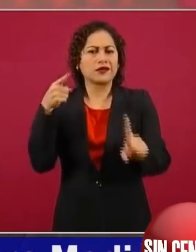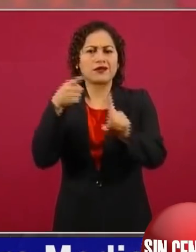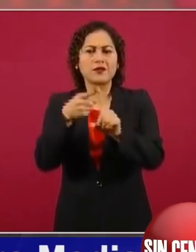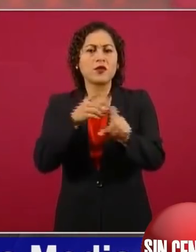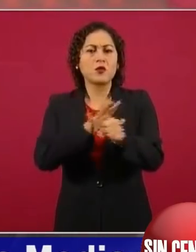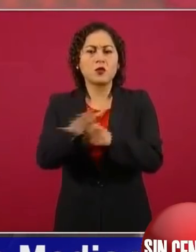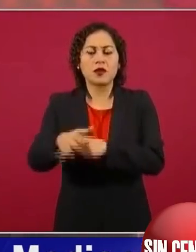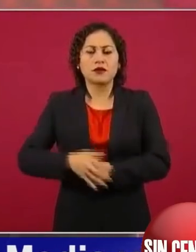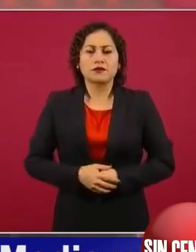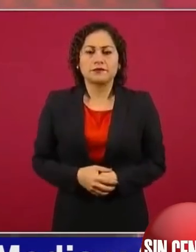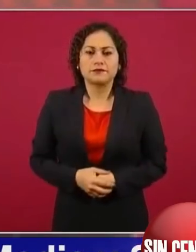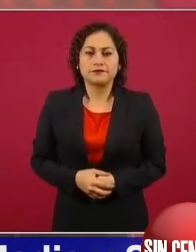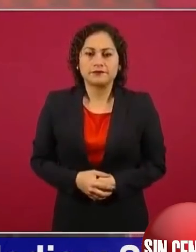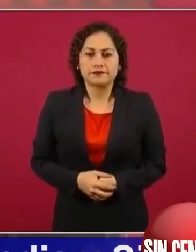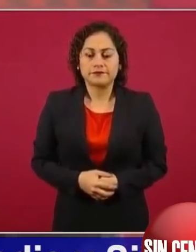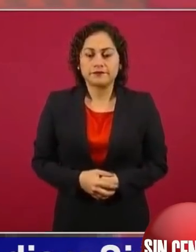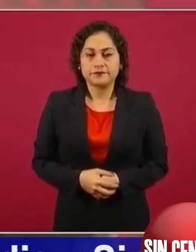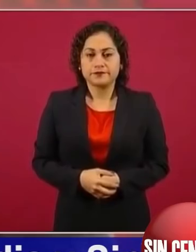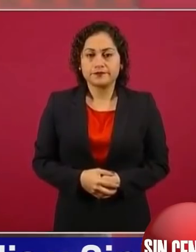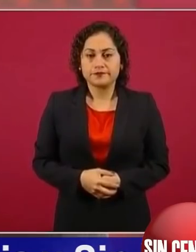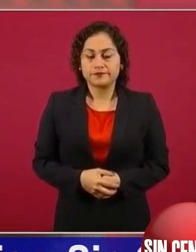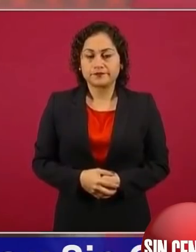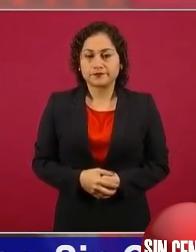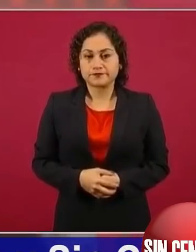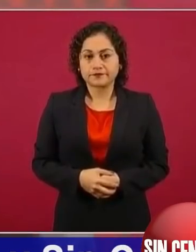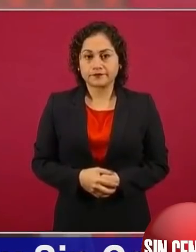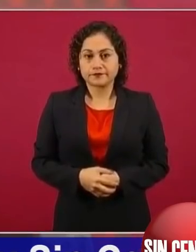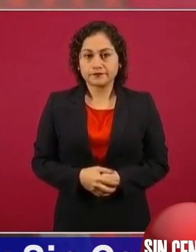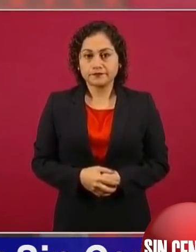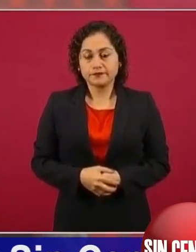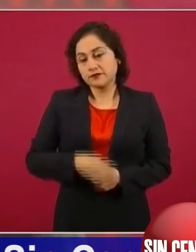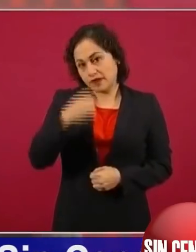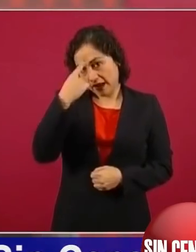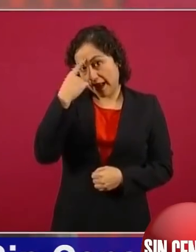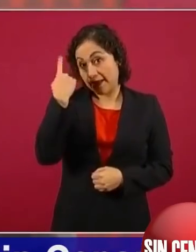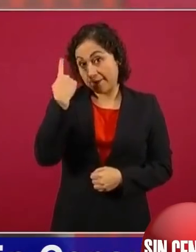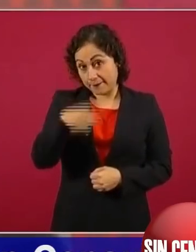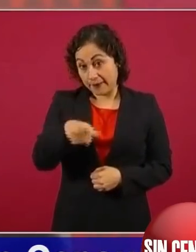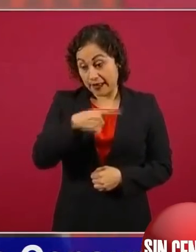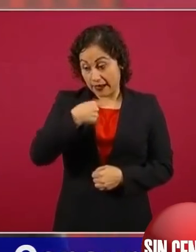de que no ganemos